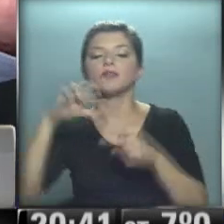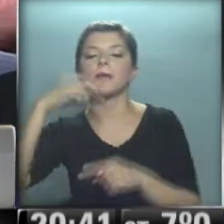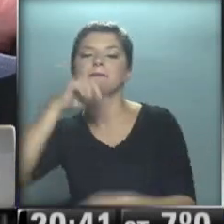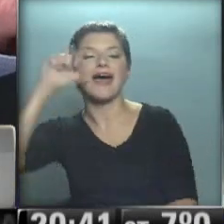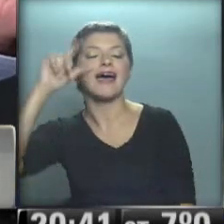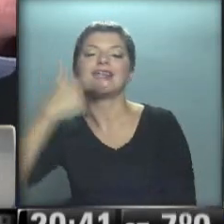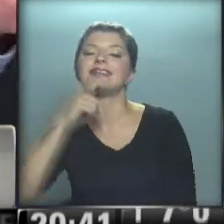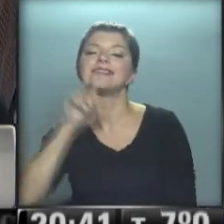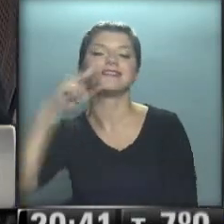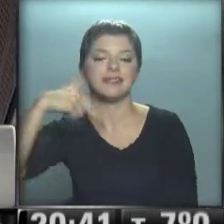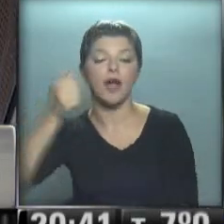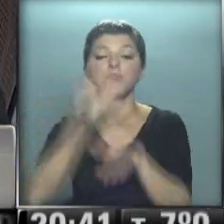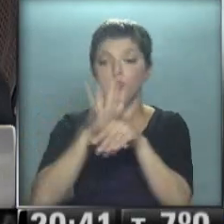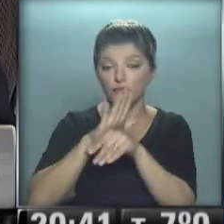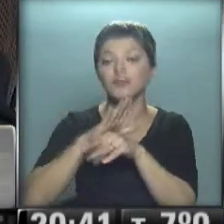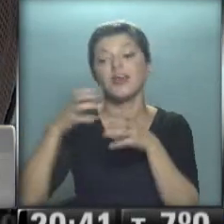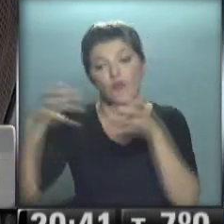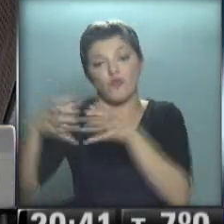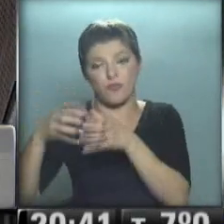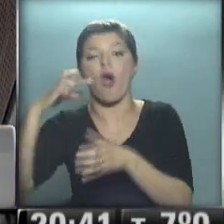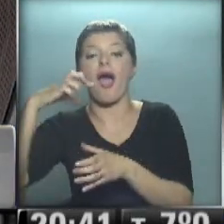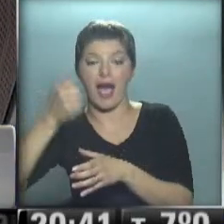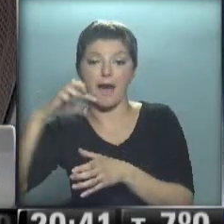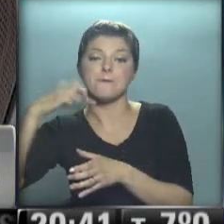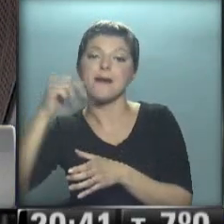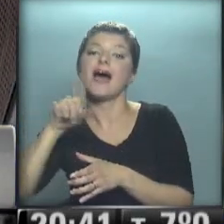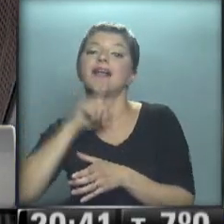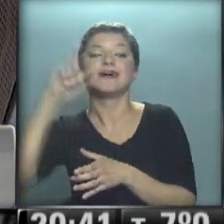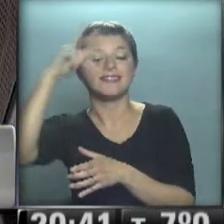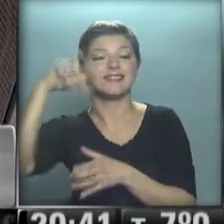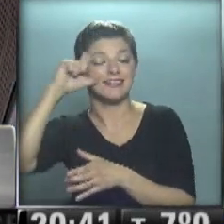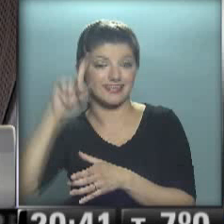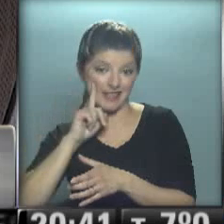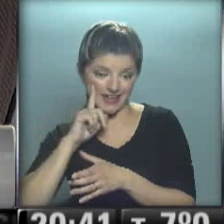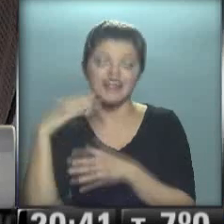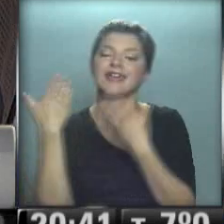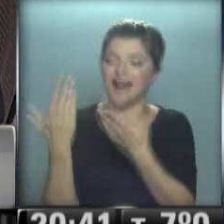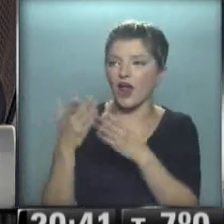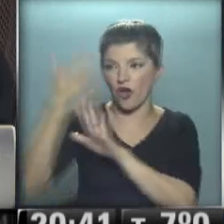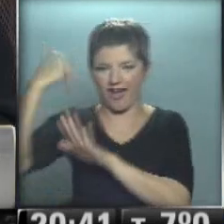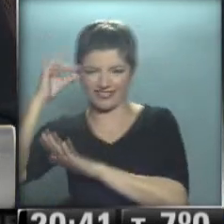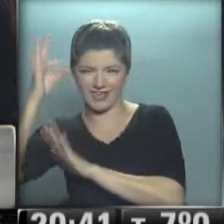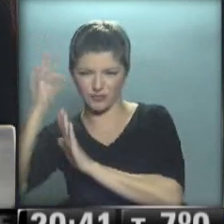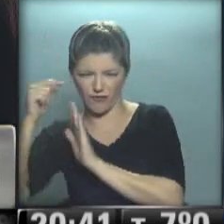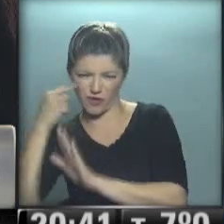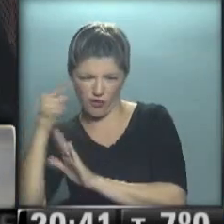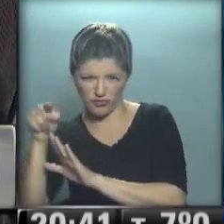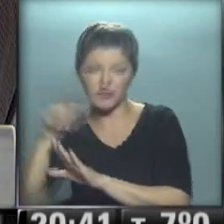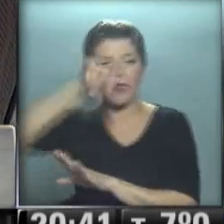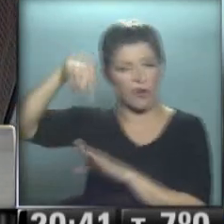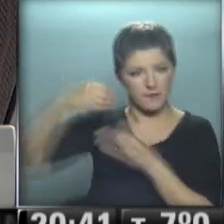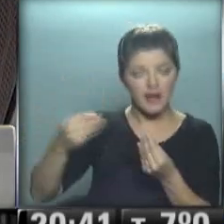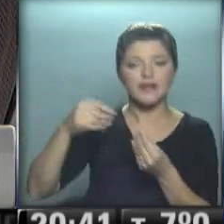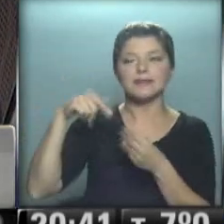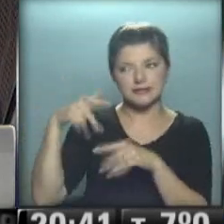como una política de apartheid. Y por supuesto que el apartheid que se llevó adelante en Sudáfrica provocó resistencia,